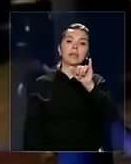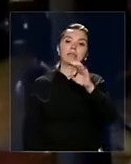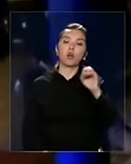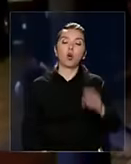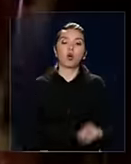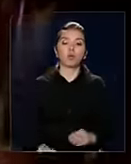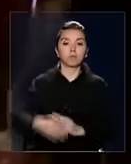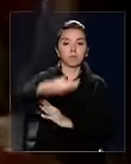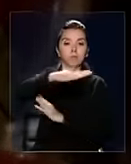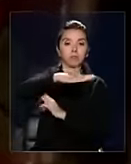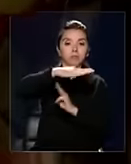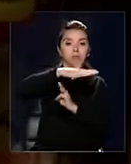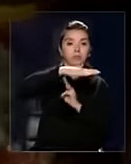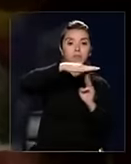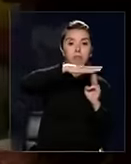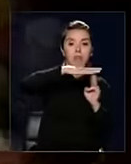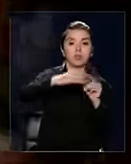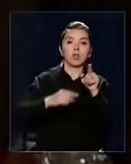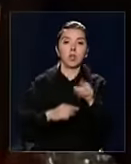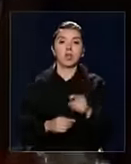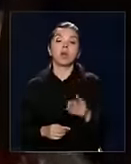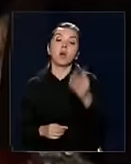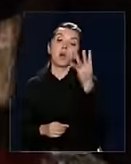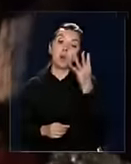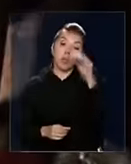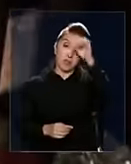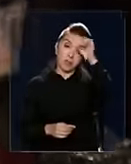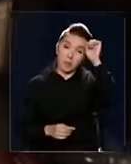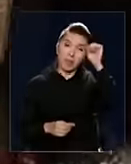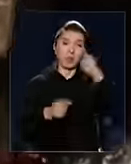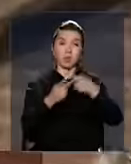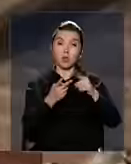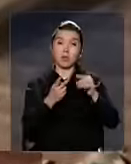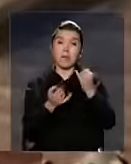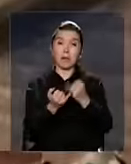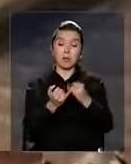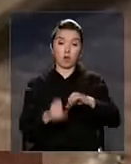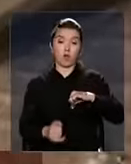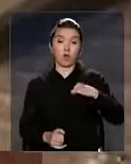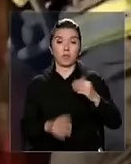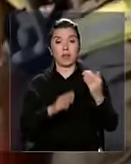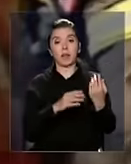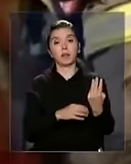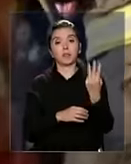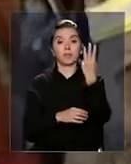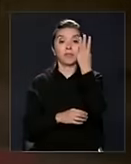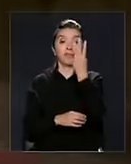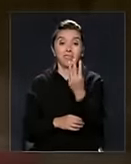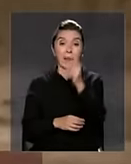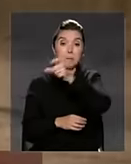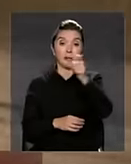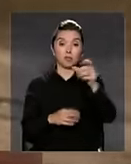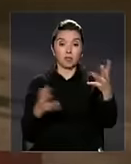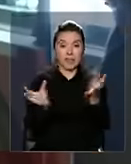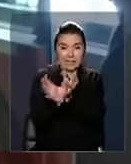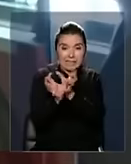amigos voluntarios y 4 bomberos santiaguinos habían ido en ayuda de las regiones afectadas. 3 personas quedaron